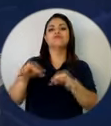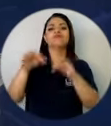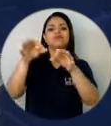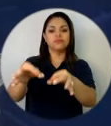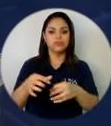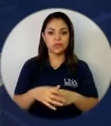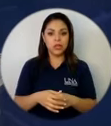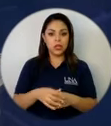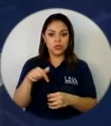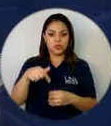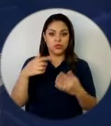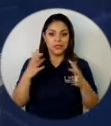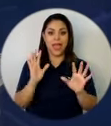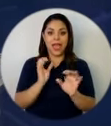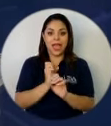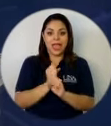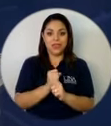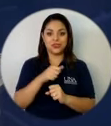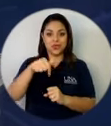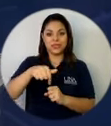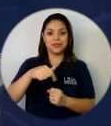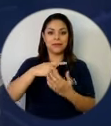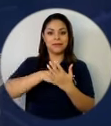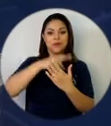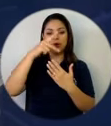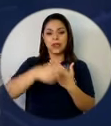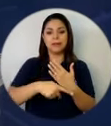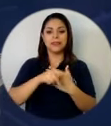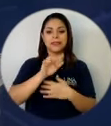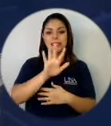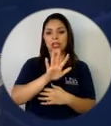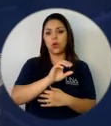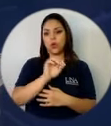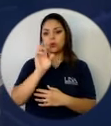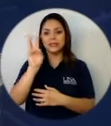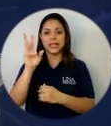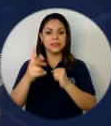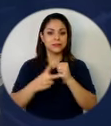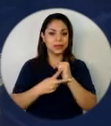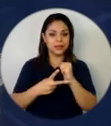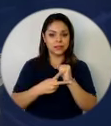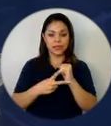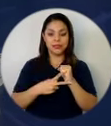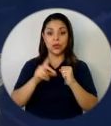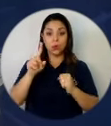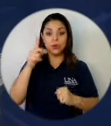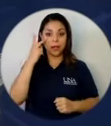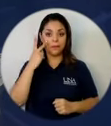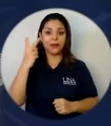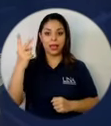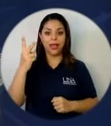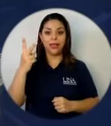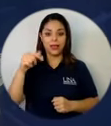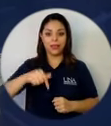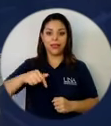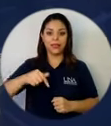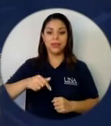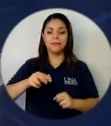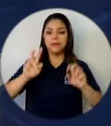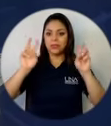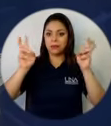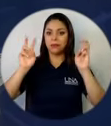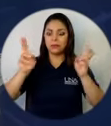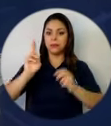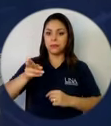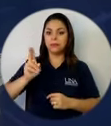Yo he hecho este programa unas 5 o 6 veces en los casi 15 años que tiene Una Mirada de estar saliendo al aire, y sentimos como